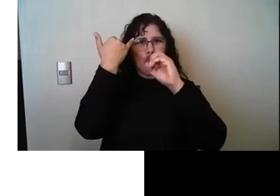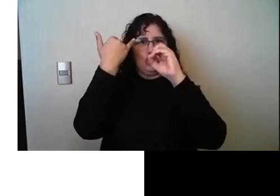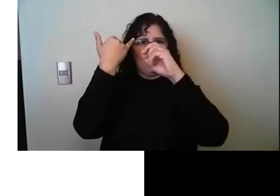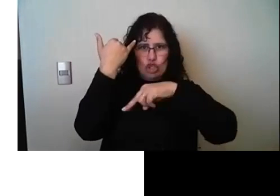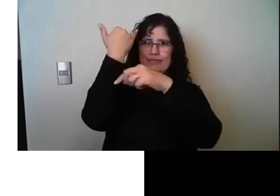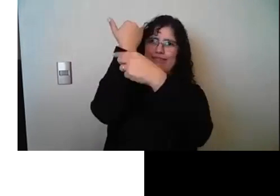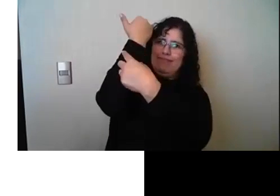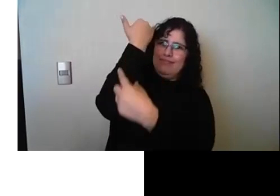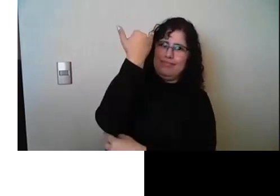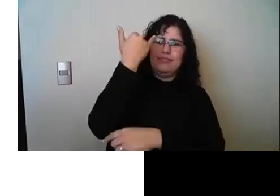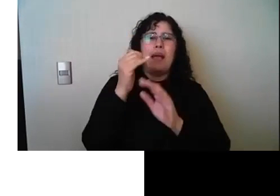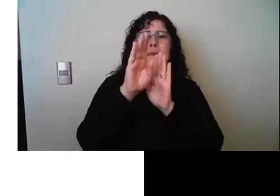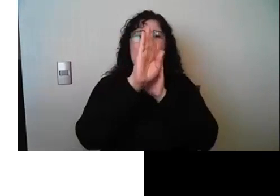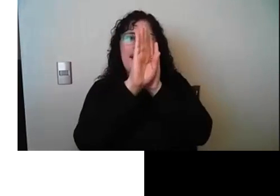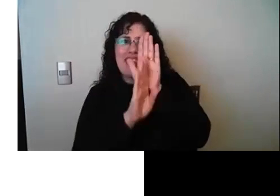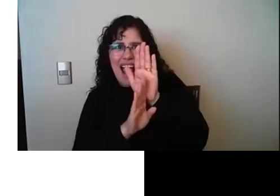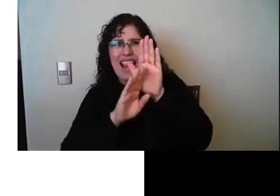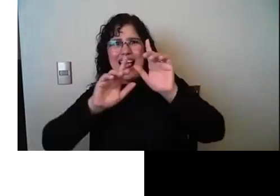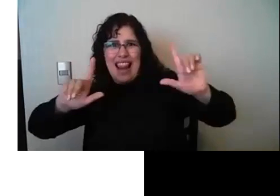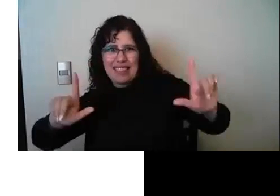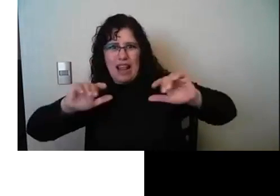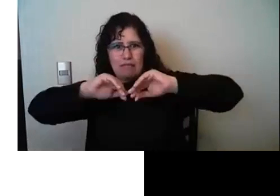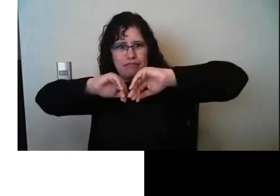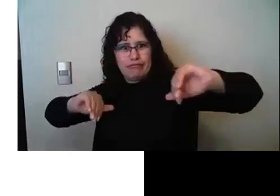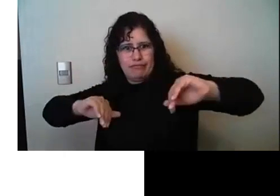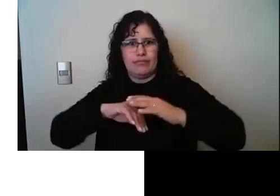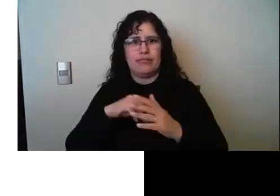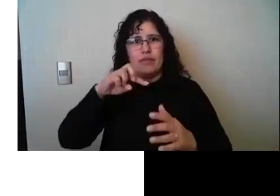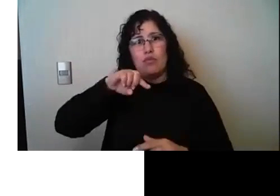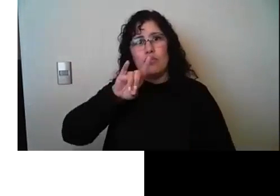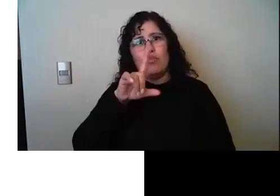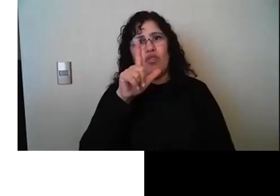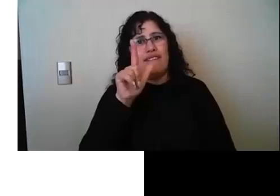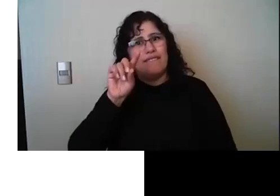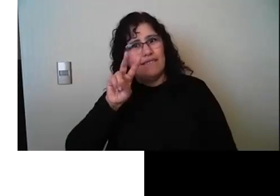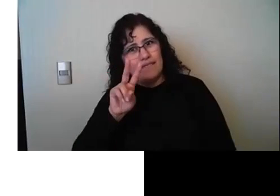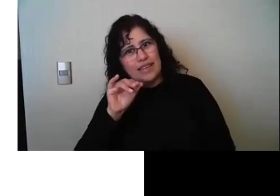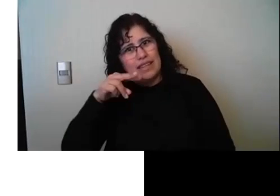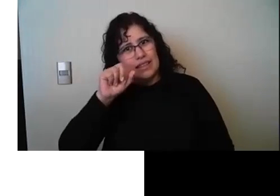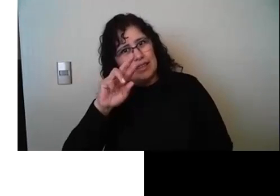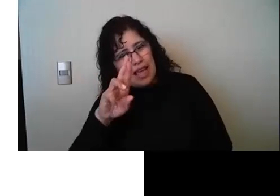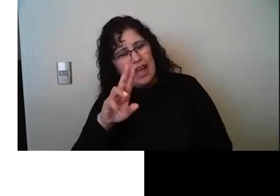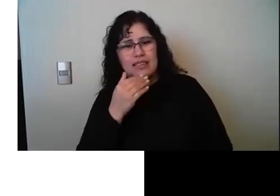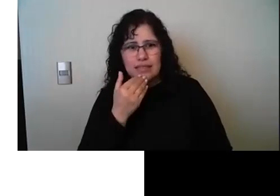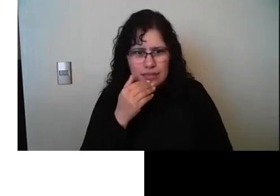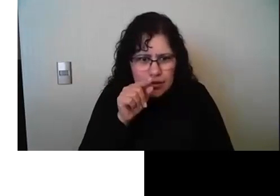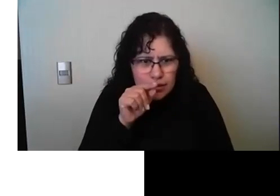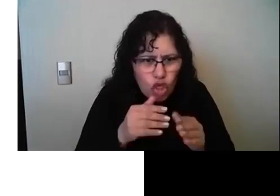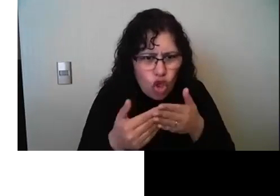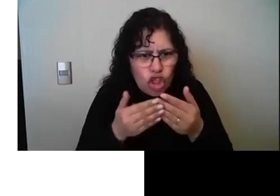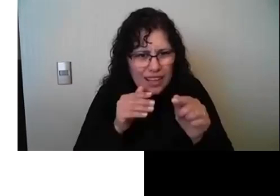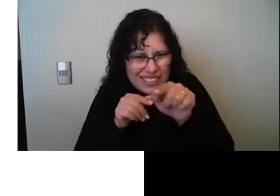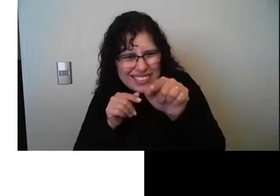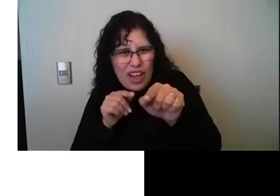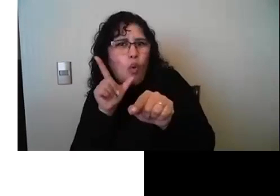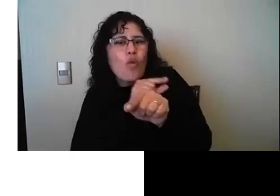no, perdón, la medial y la lateral. Acá está el pulvinar del tálamo, ¿cierto? Esto es esto que está